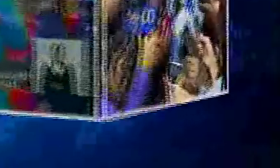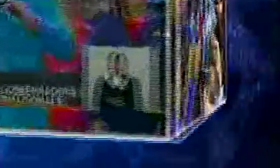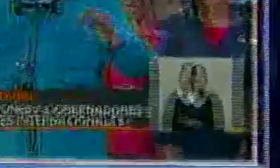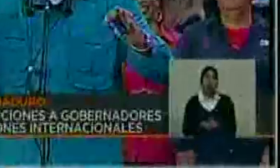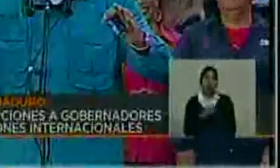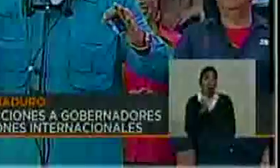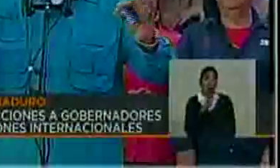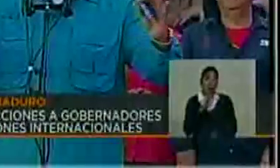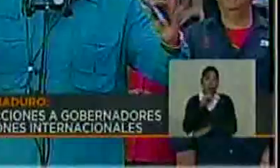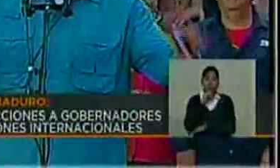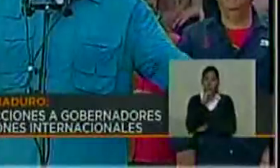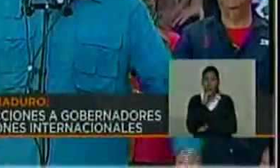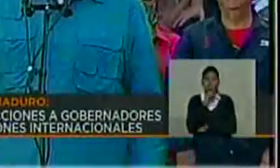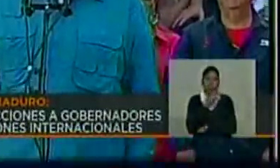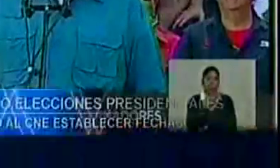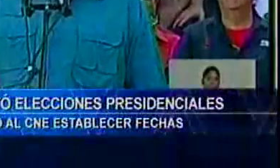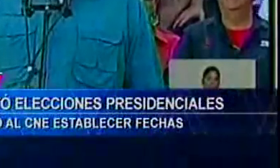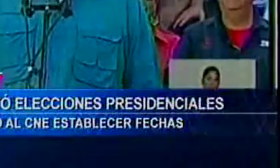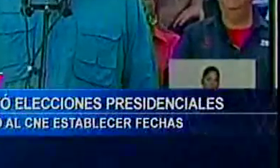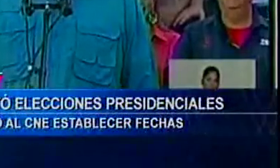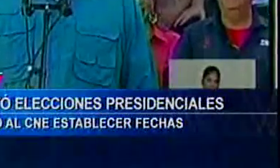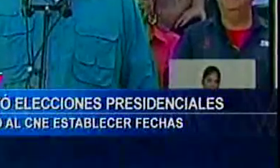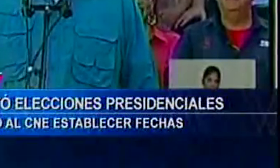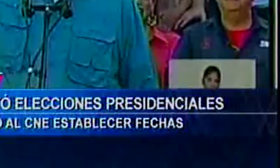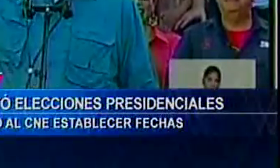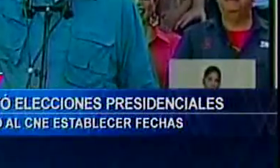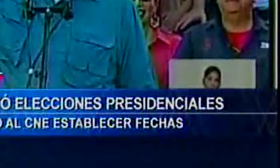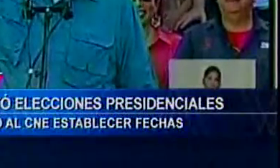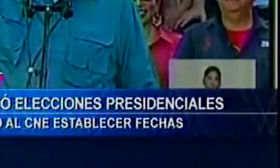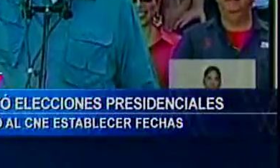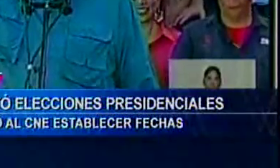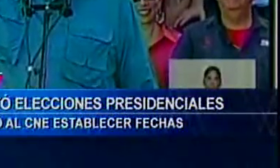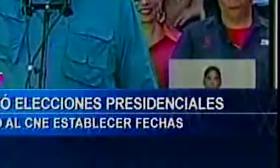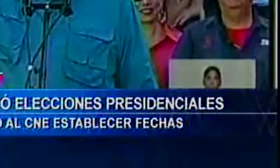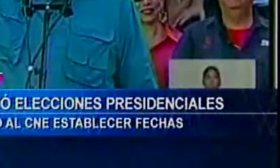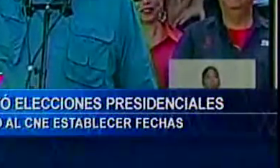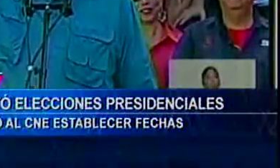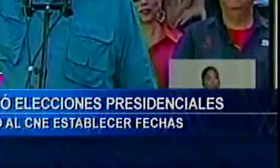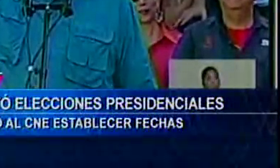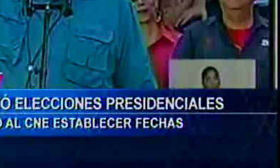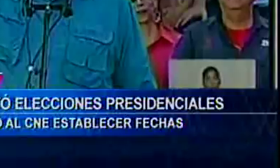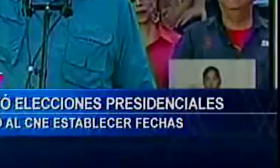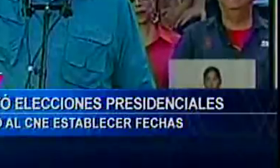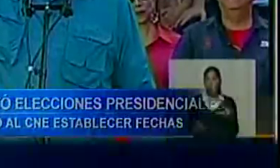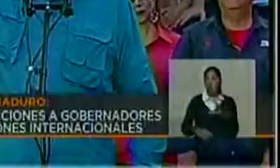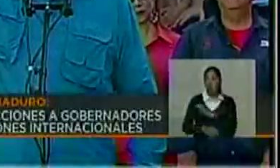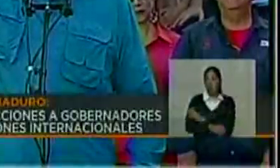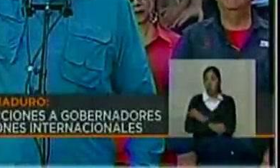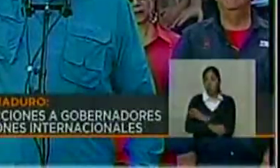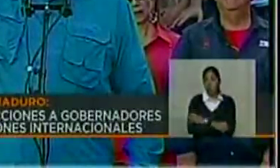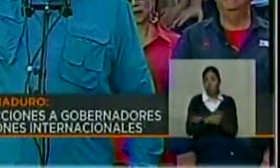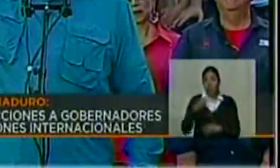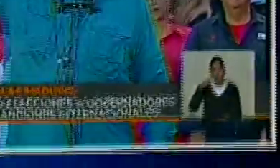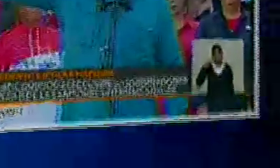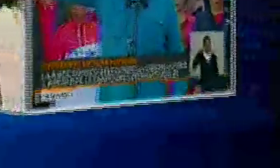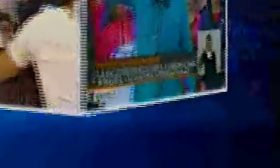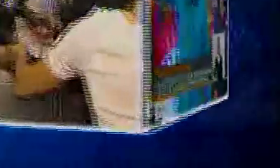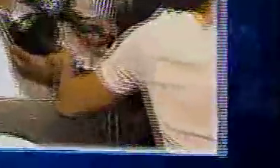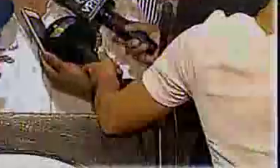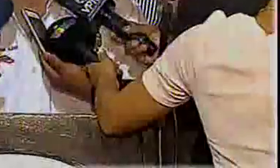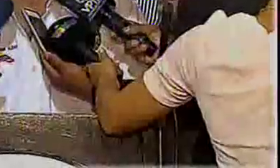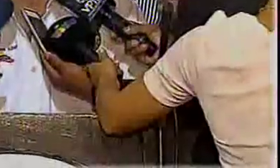abril. El presidente Nicolás Maduro pidió al CNE elegir la fecha más cercana para realizar las elecciones